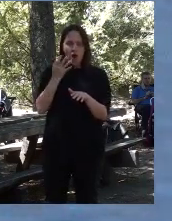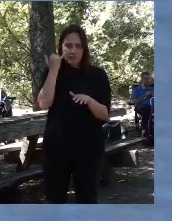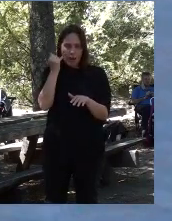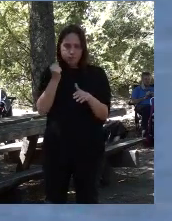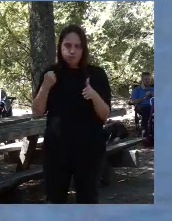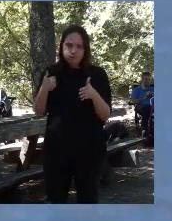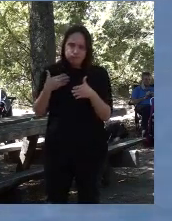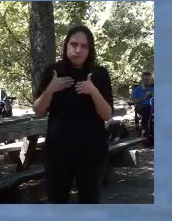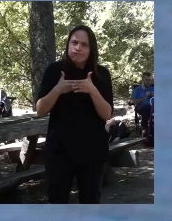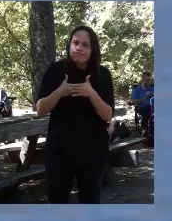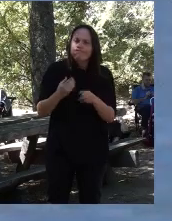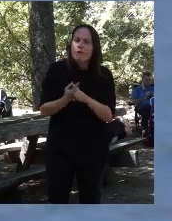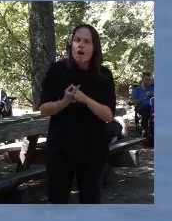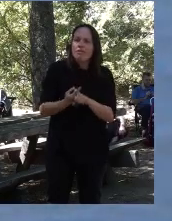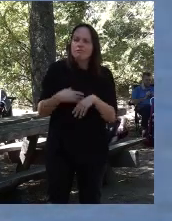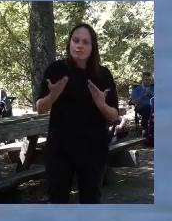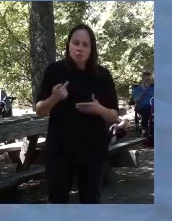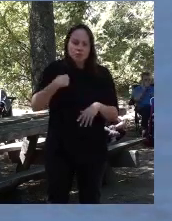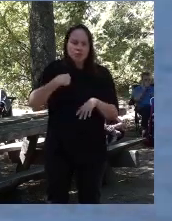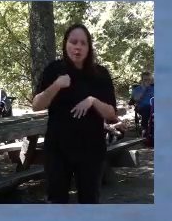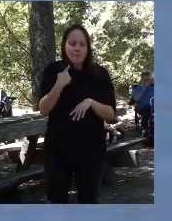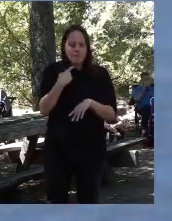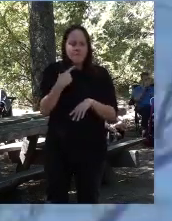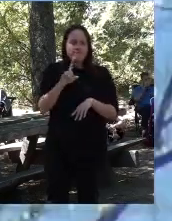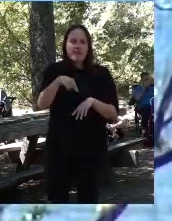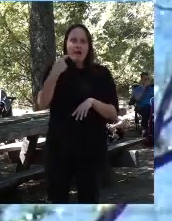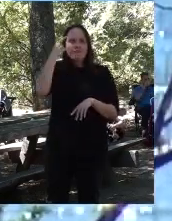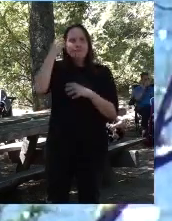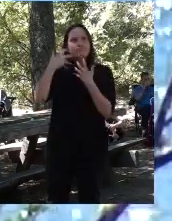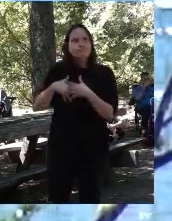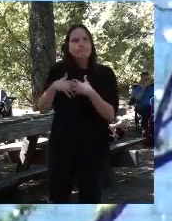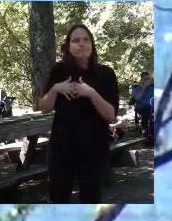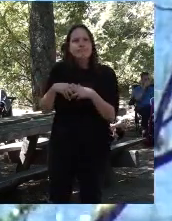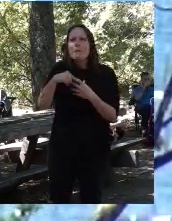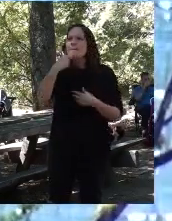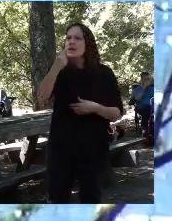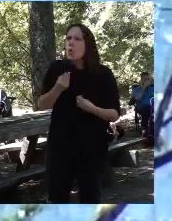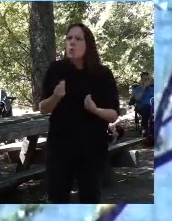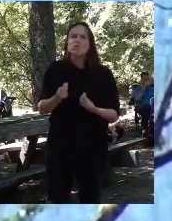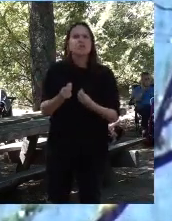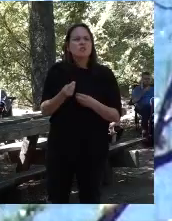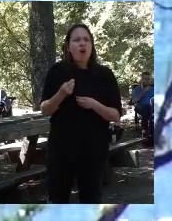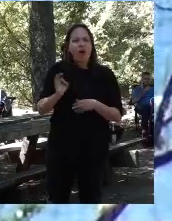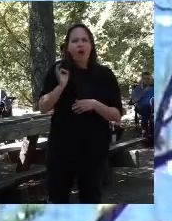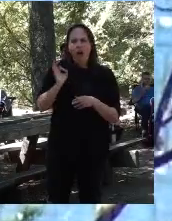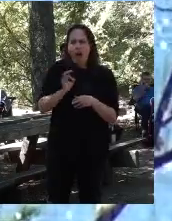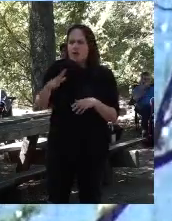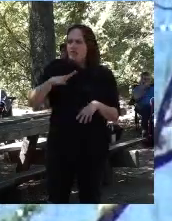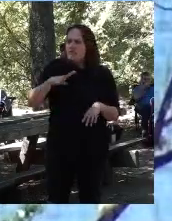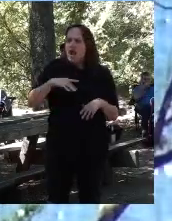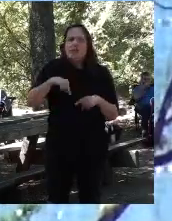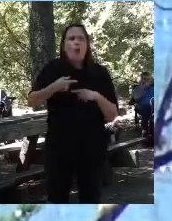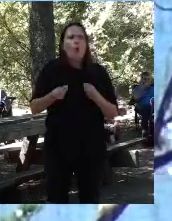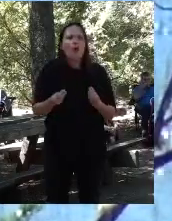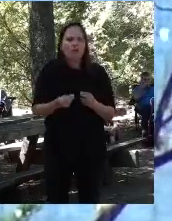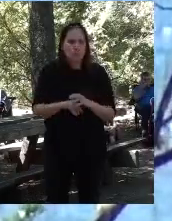Por momentos me pregunto, ¿cuántos años más de profesión me quedan para ver todo esto concretado? Yo